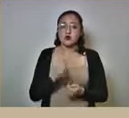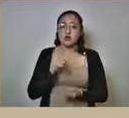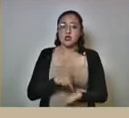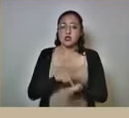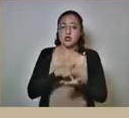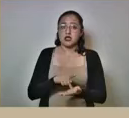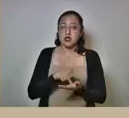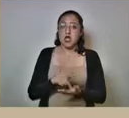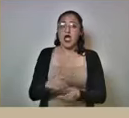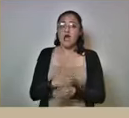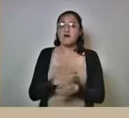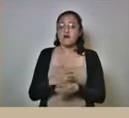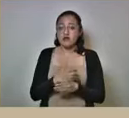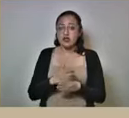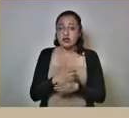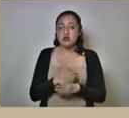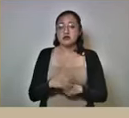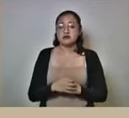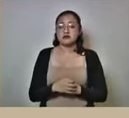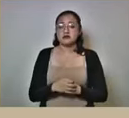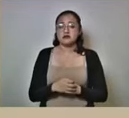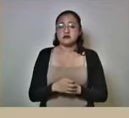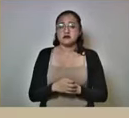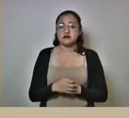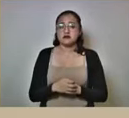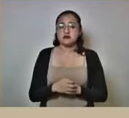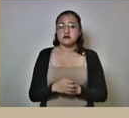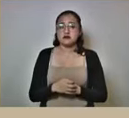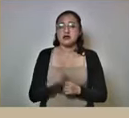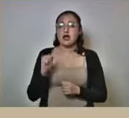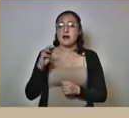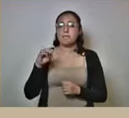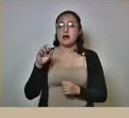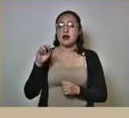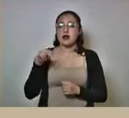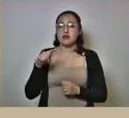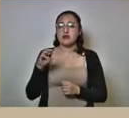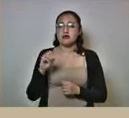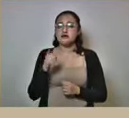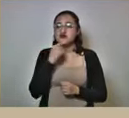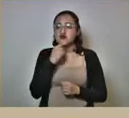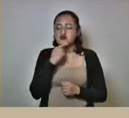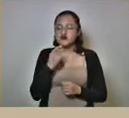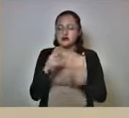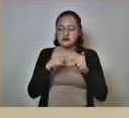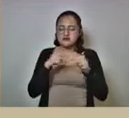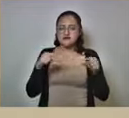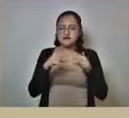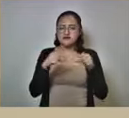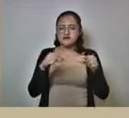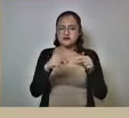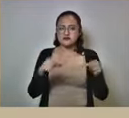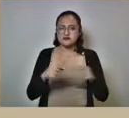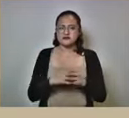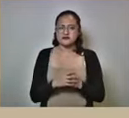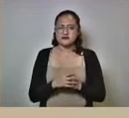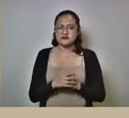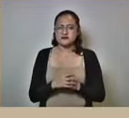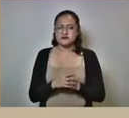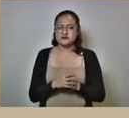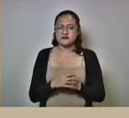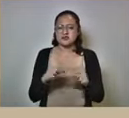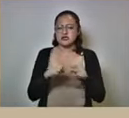1 kilo de café, lleva amaranto para los niños, barras de amaranto, lleva barras